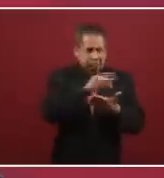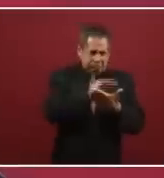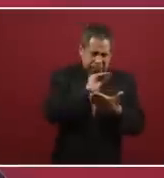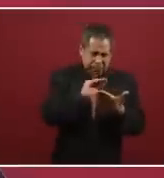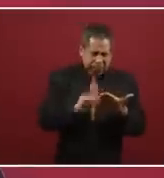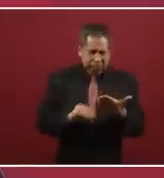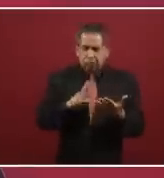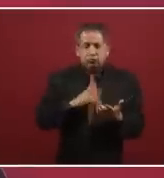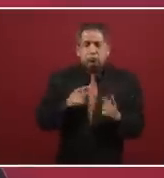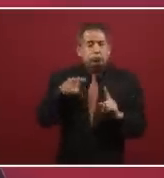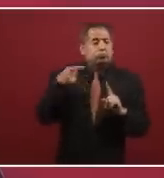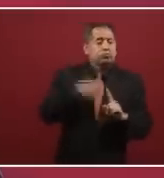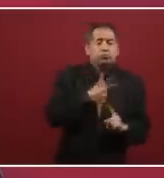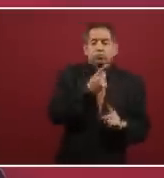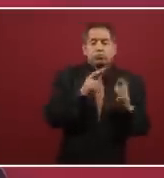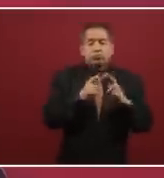por